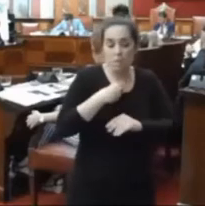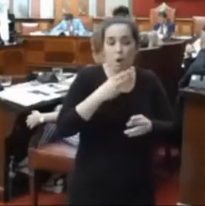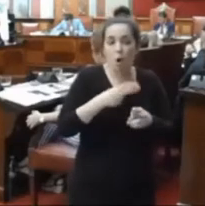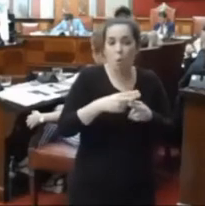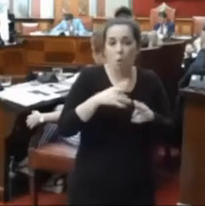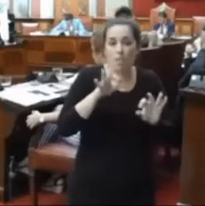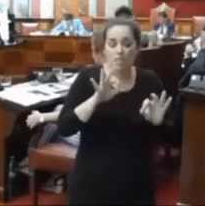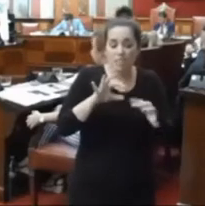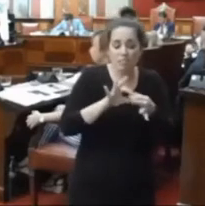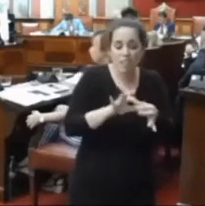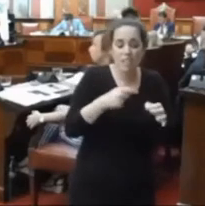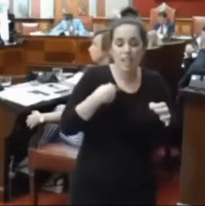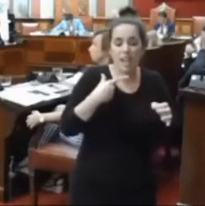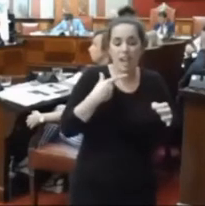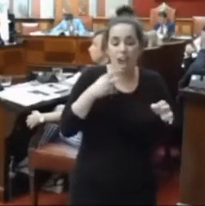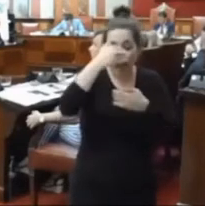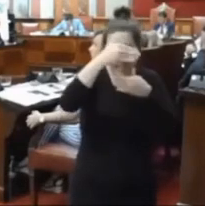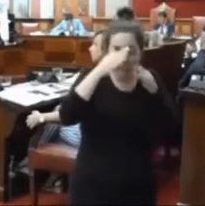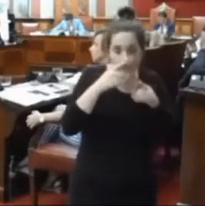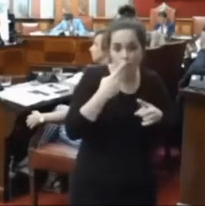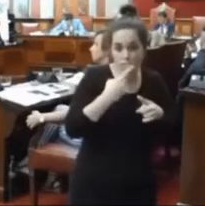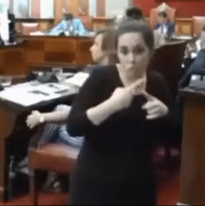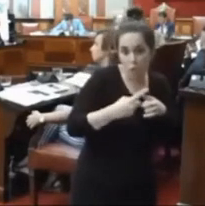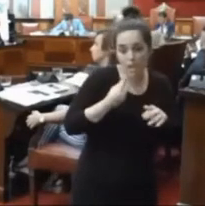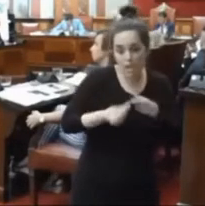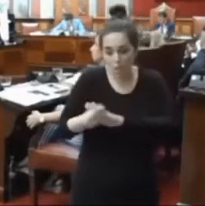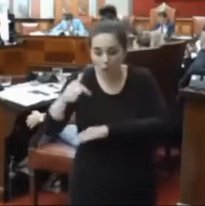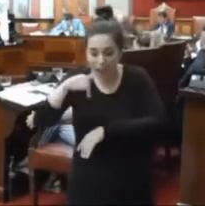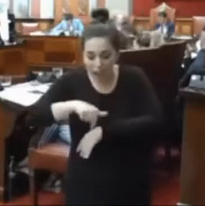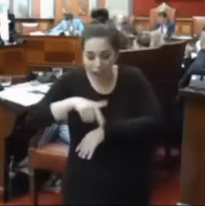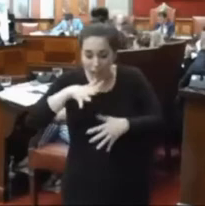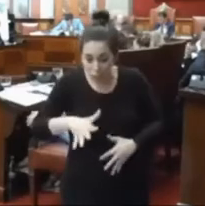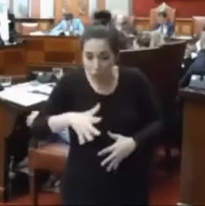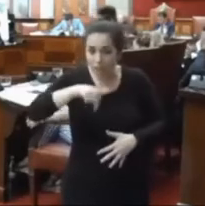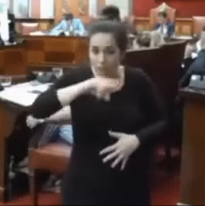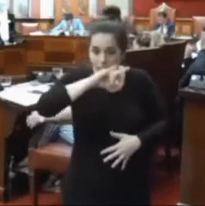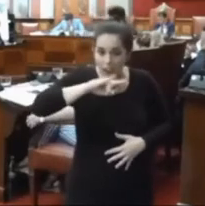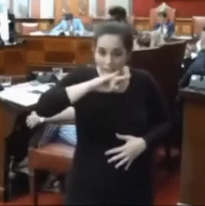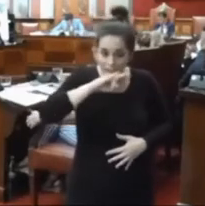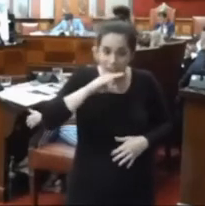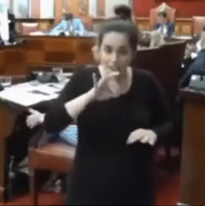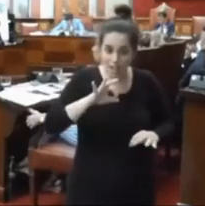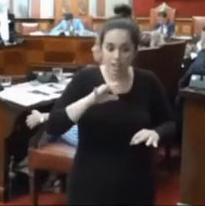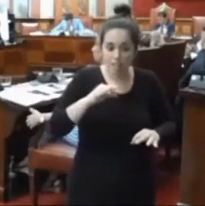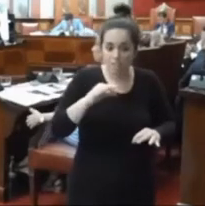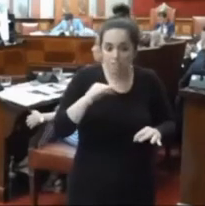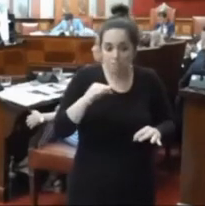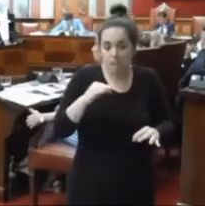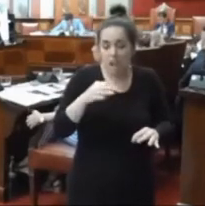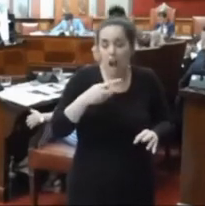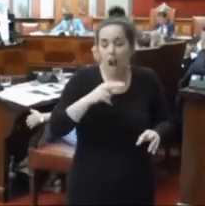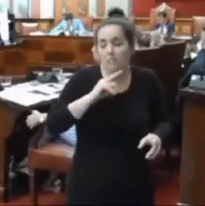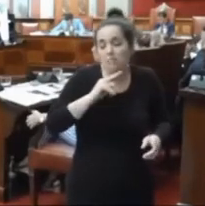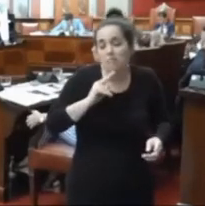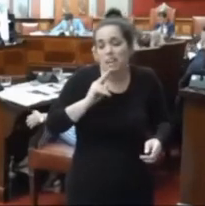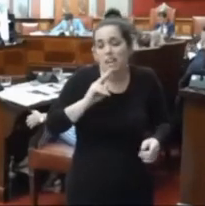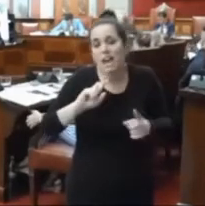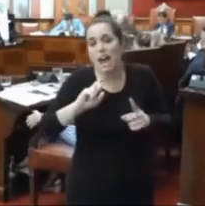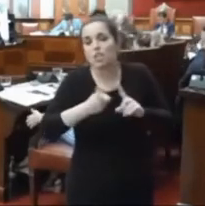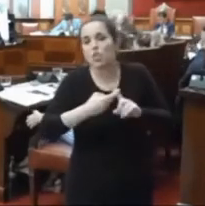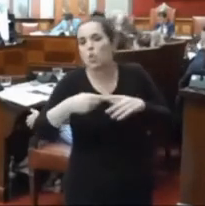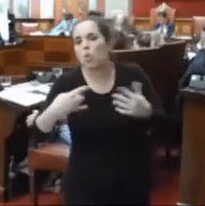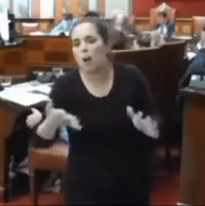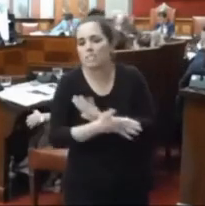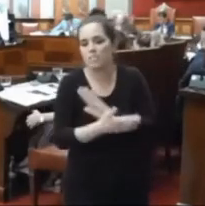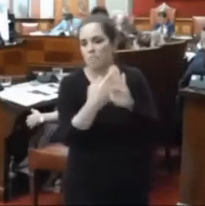sexual y reproductiva en estos momentos del Gobierno de Canarias, desgraciadamente, ha sido el desmantelamiento de todos aquellos servicios que fueron